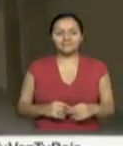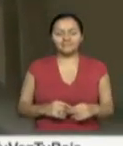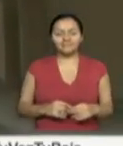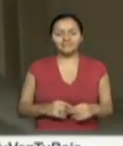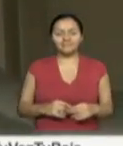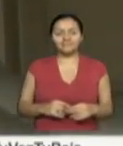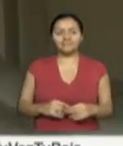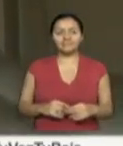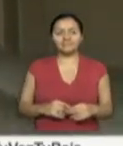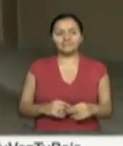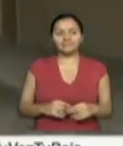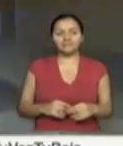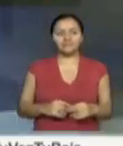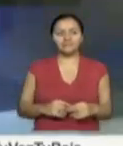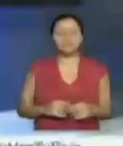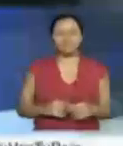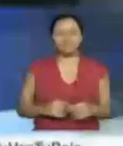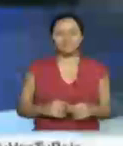Ciudadano.